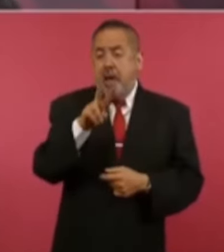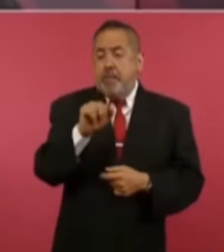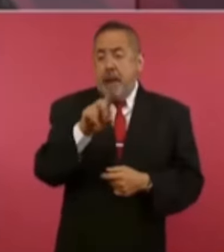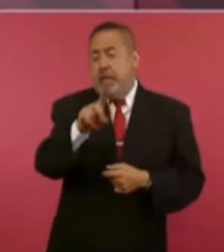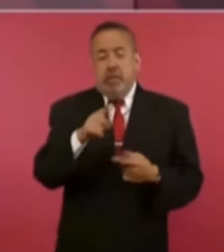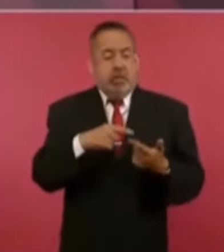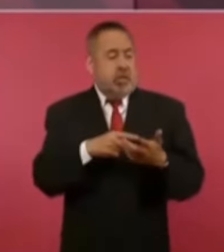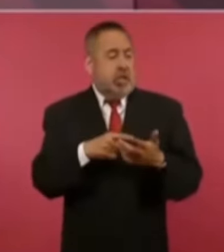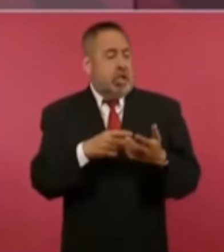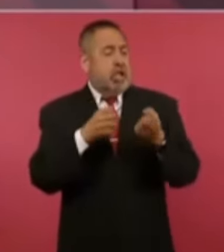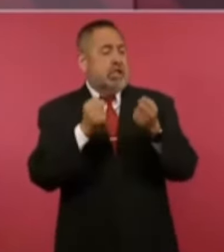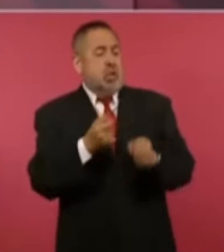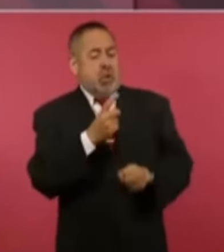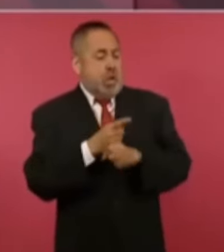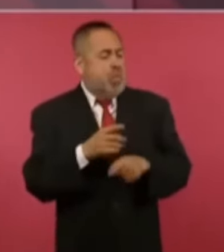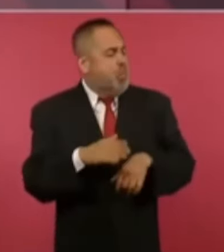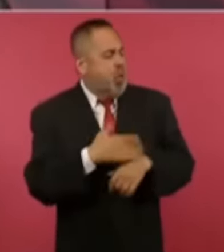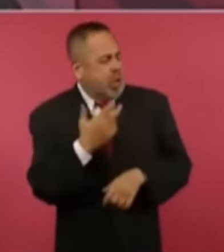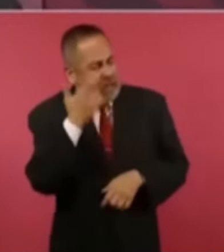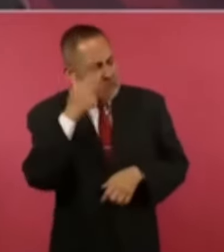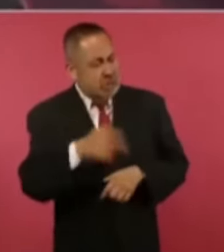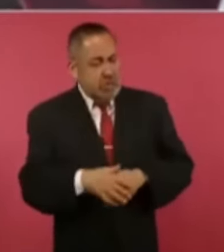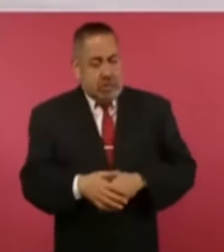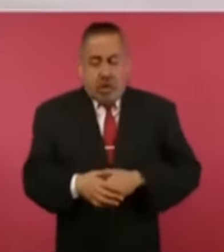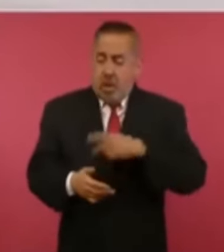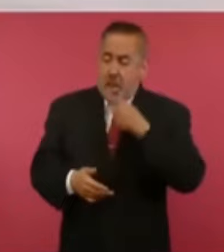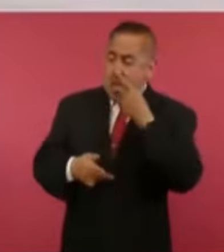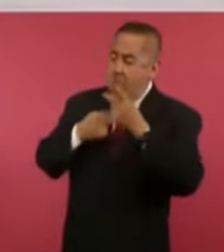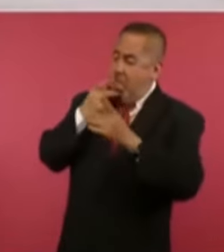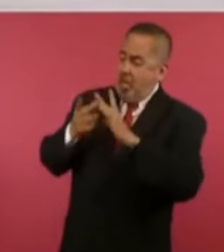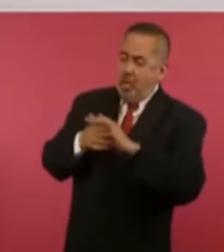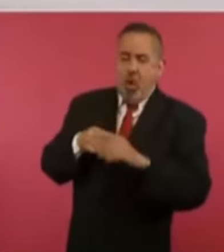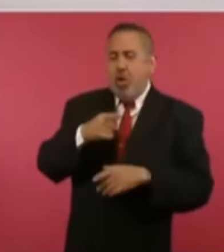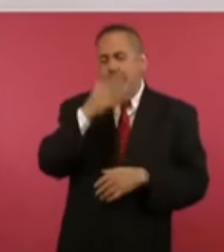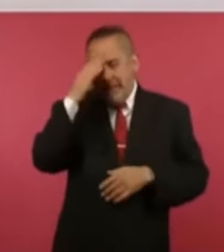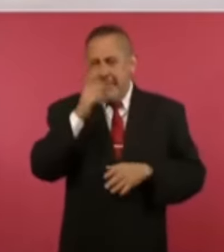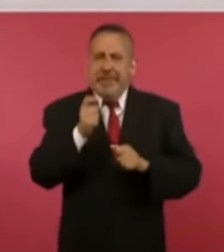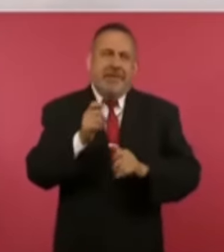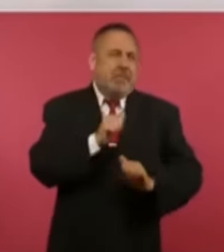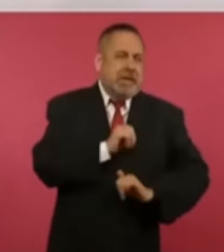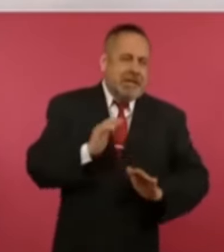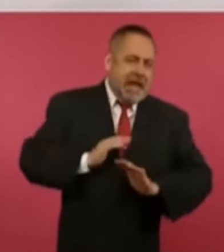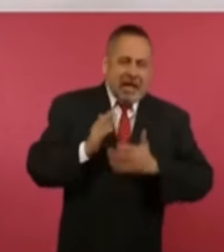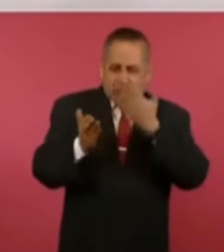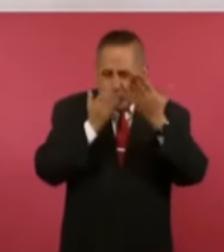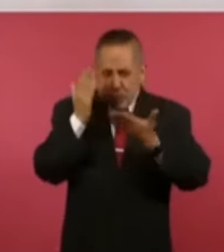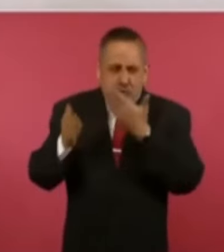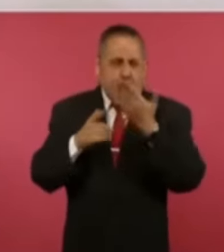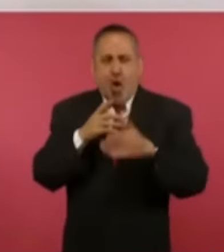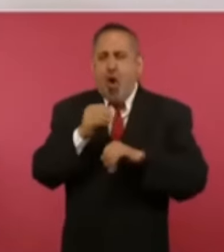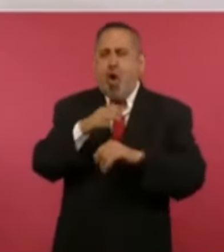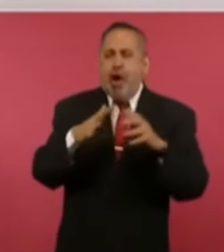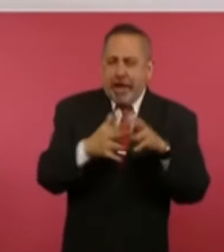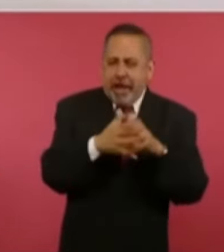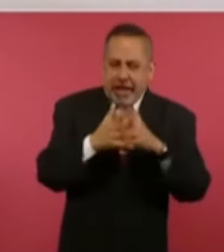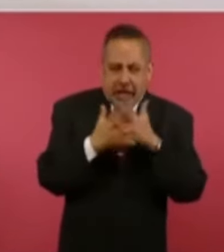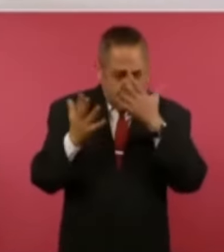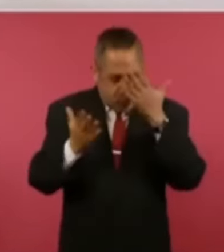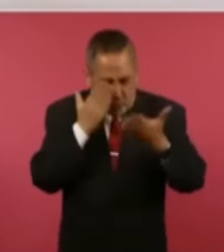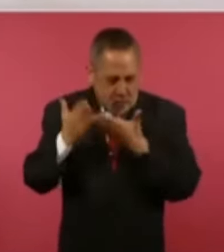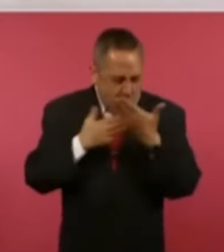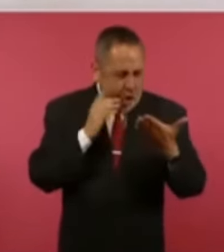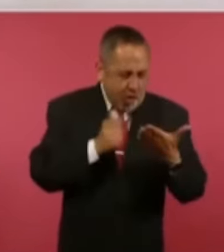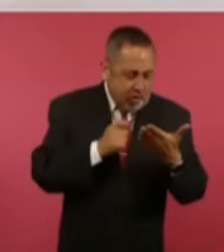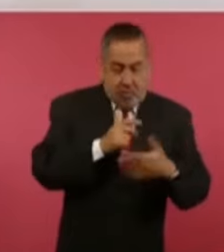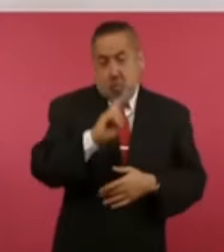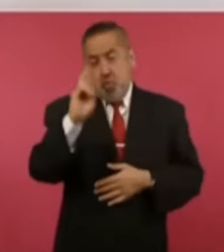especialista en seguridad o en militarismo o en industria bélica,